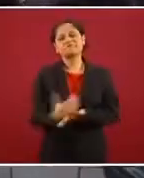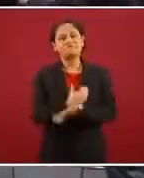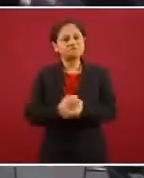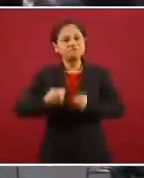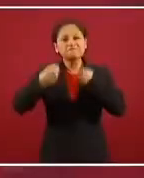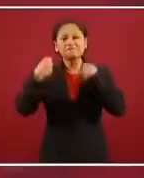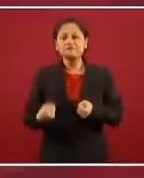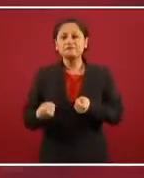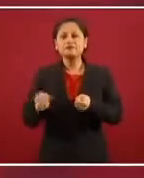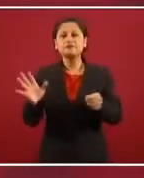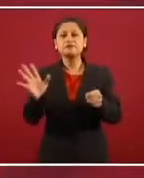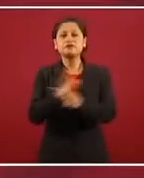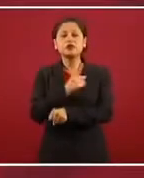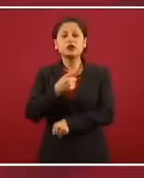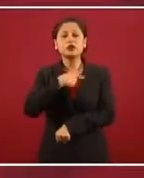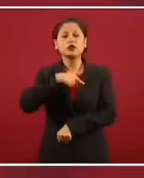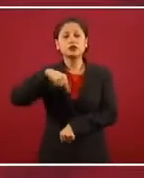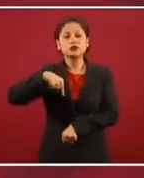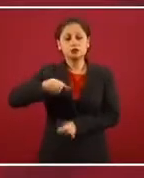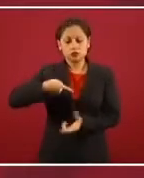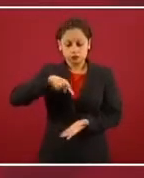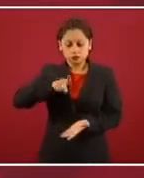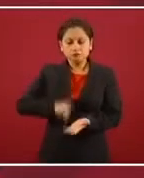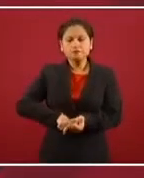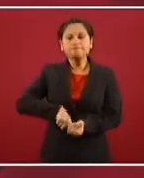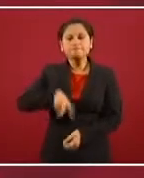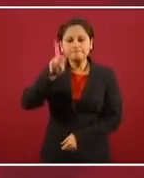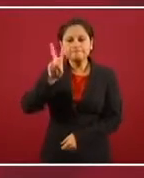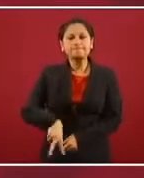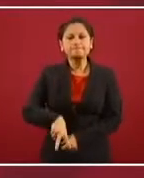porque tenemos la razón y